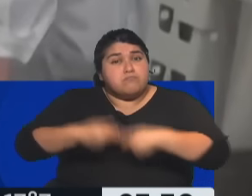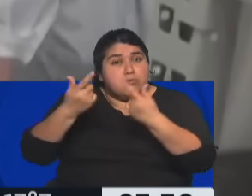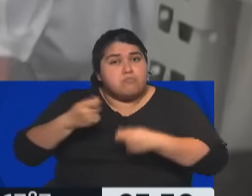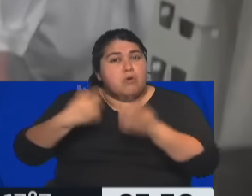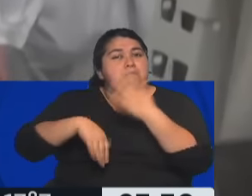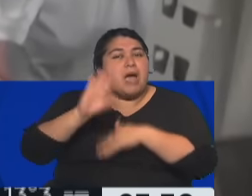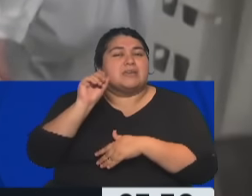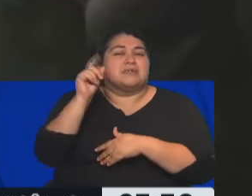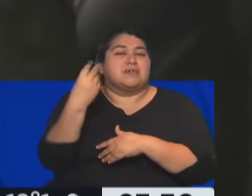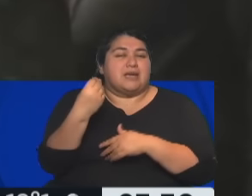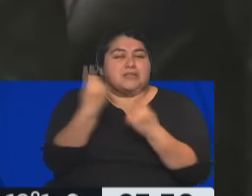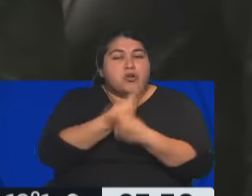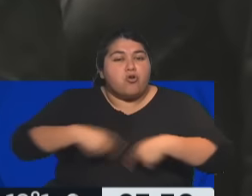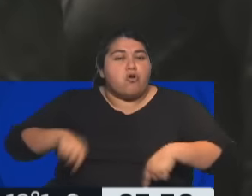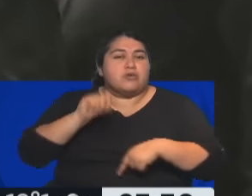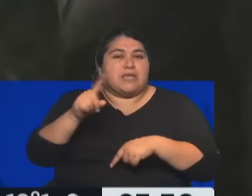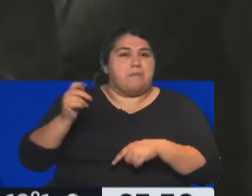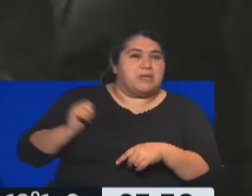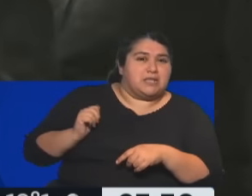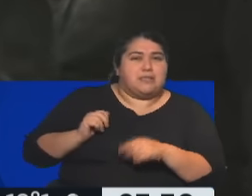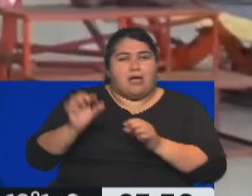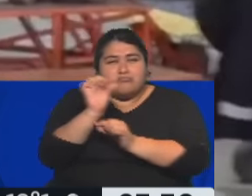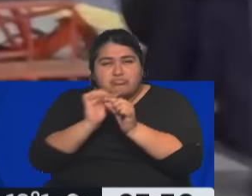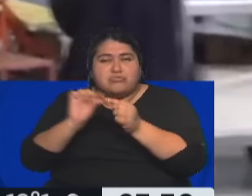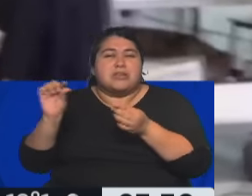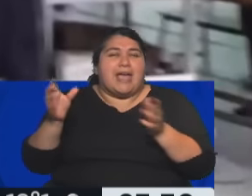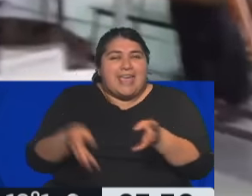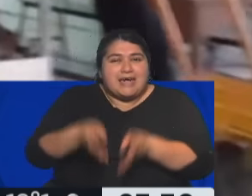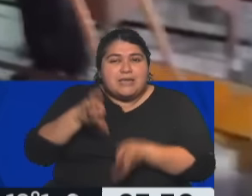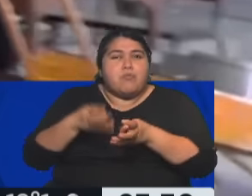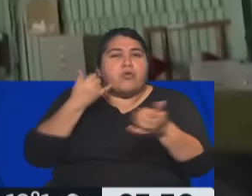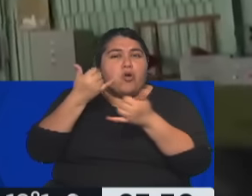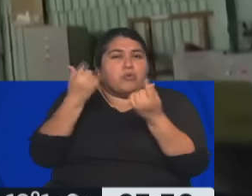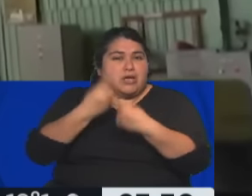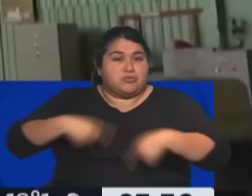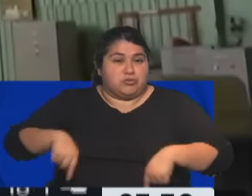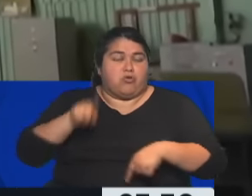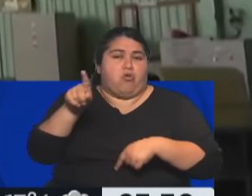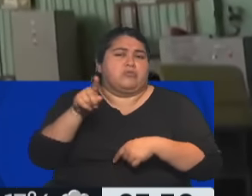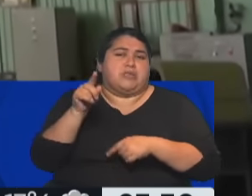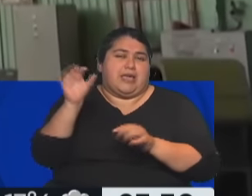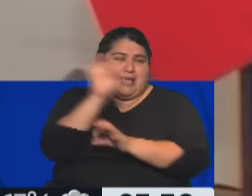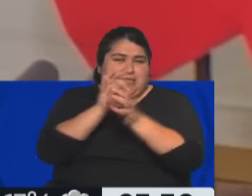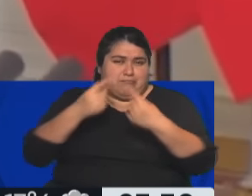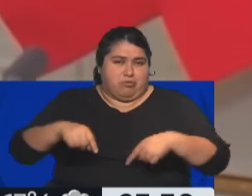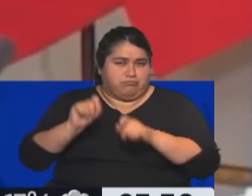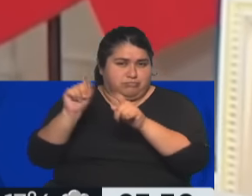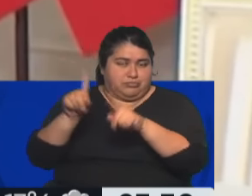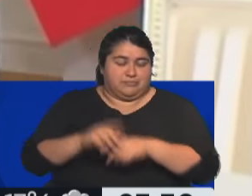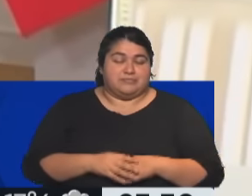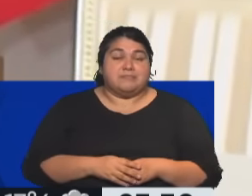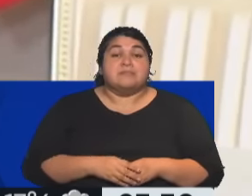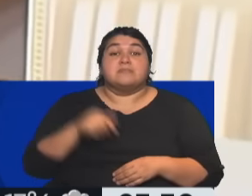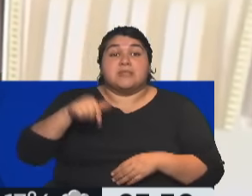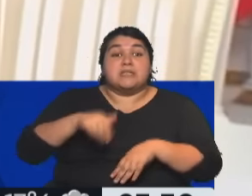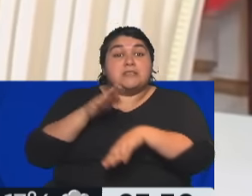especial aquellos de uso dual civil y militar como microchips, equipos de telecomunicaciones y dispositivos ópticos. En este